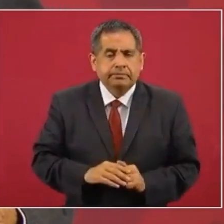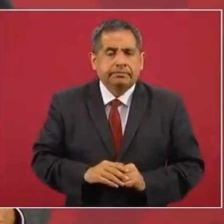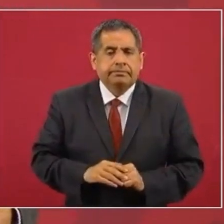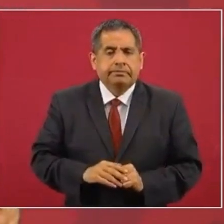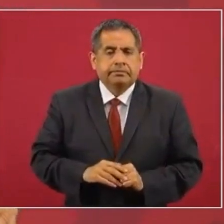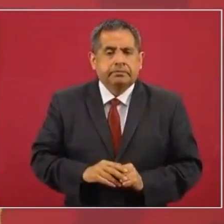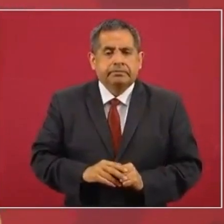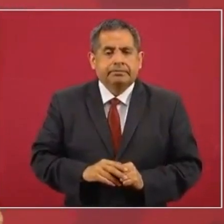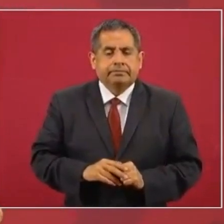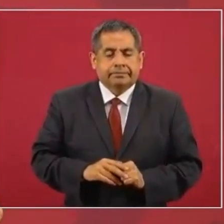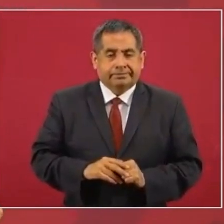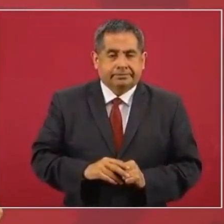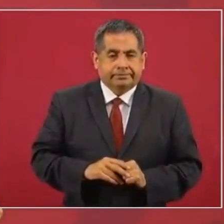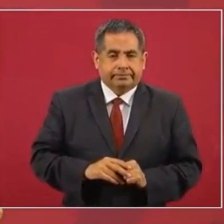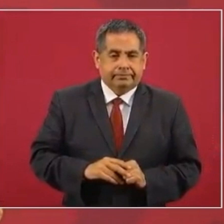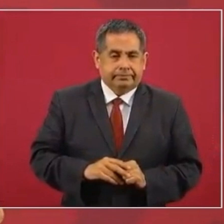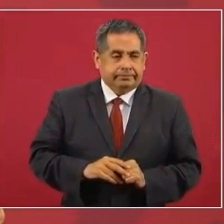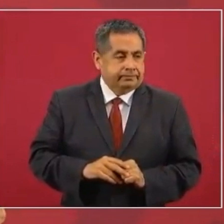de